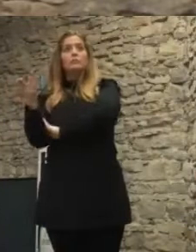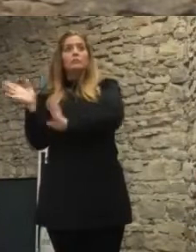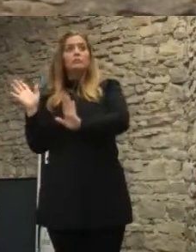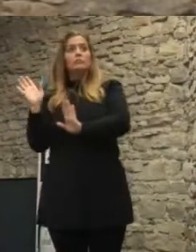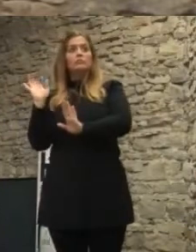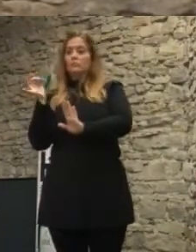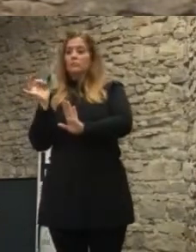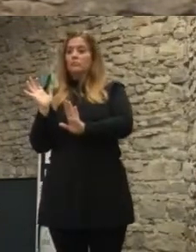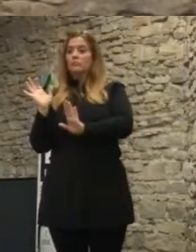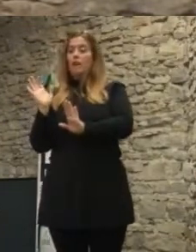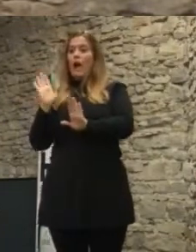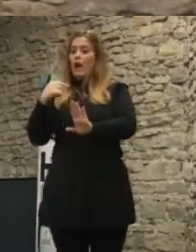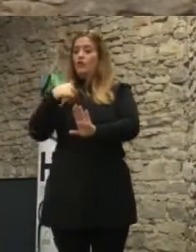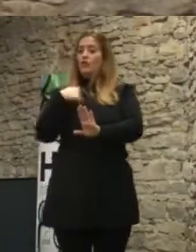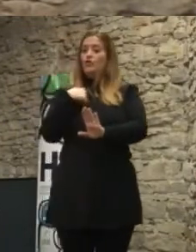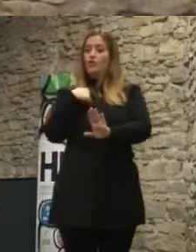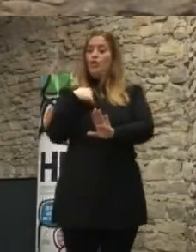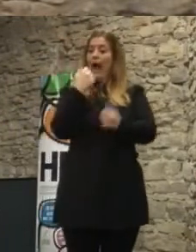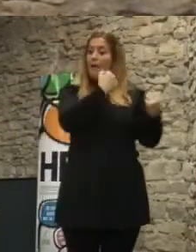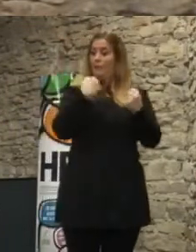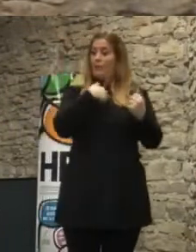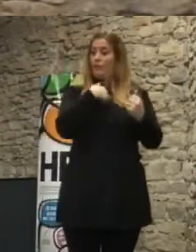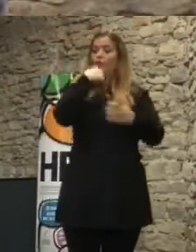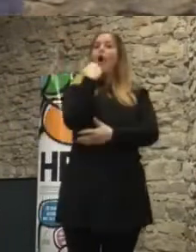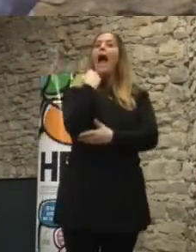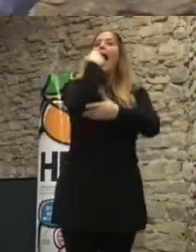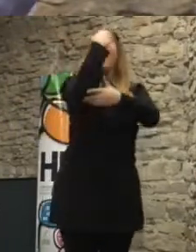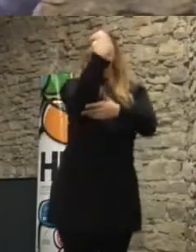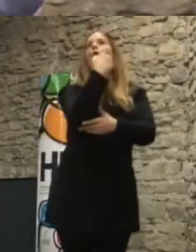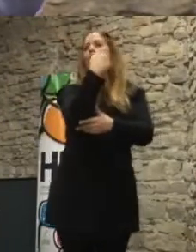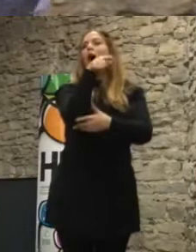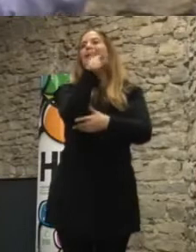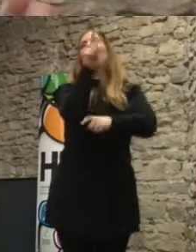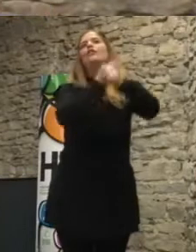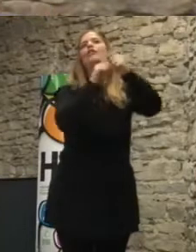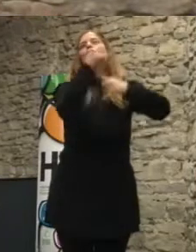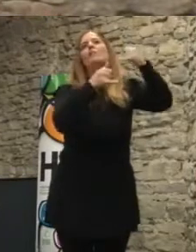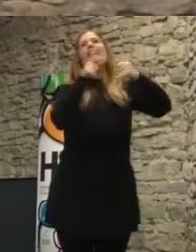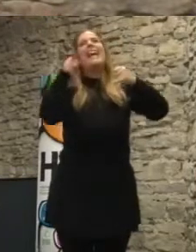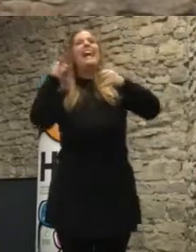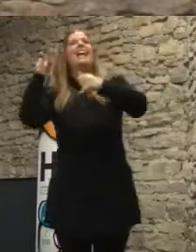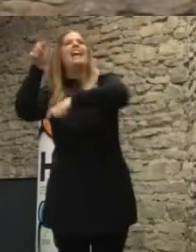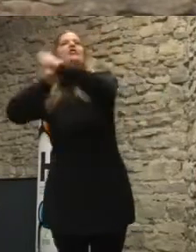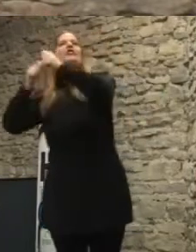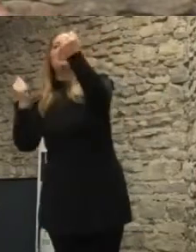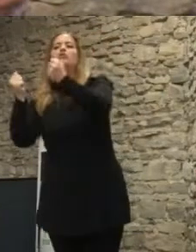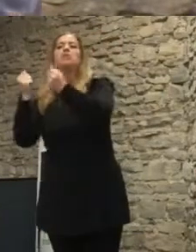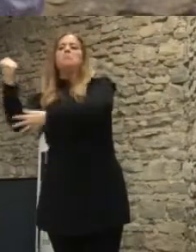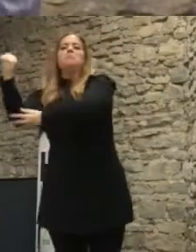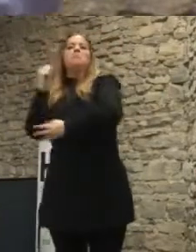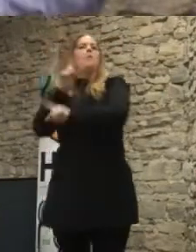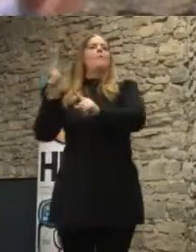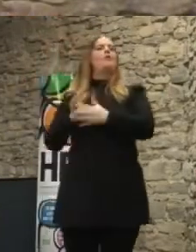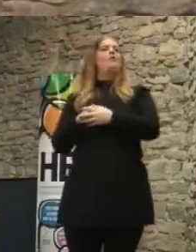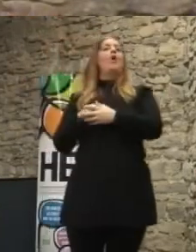yo voy a apoyar al de la bicicleta y no voy a apoyar al del coche, o yo voy a apoyar al del tranvía y no